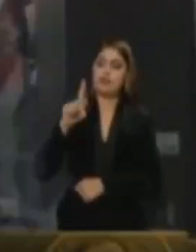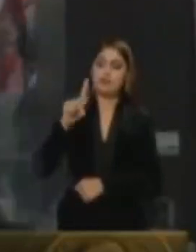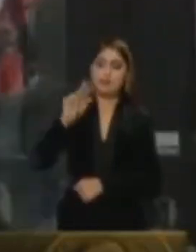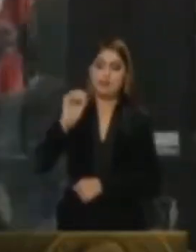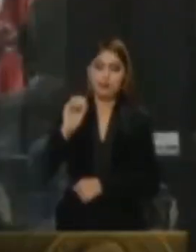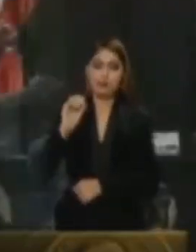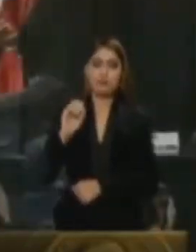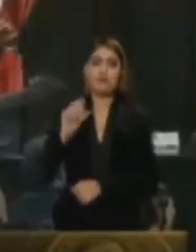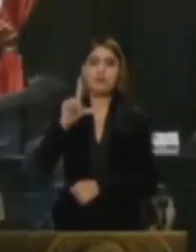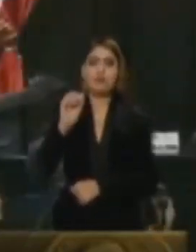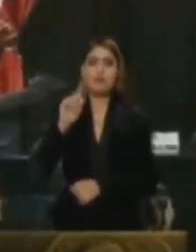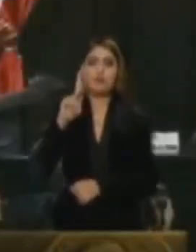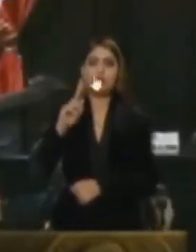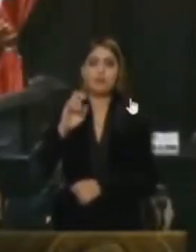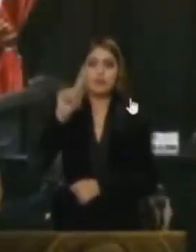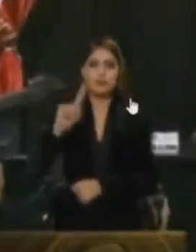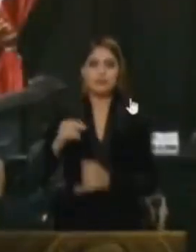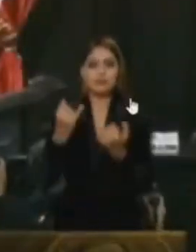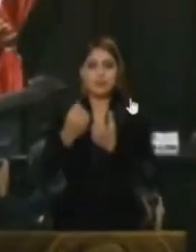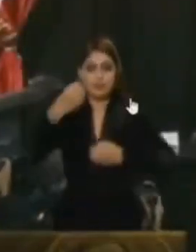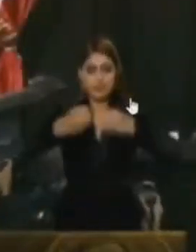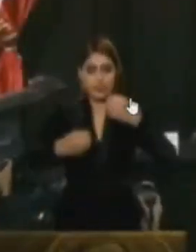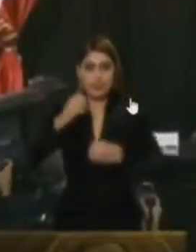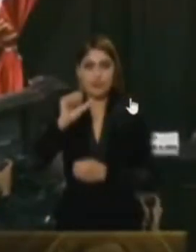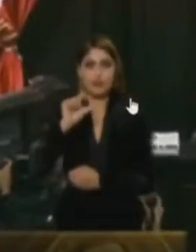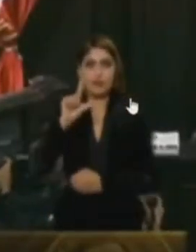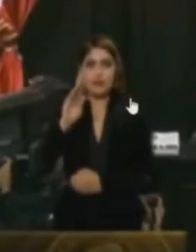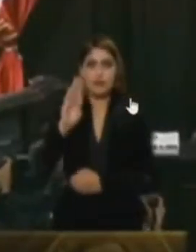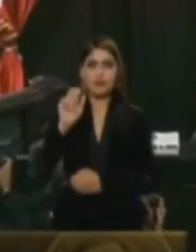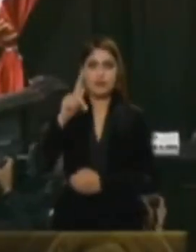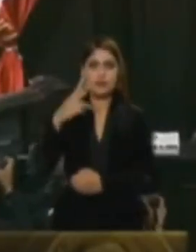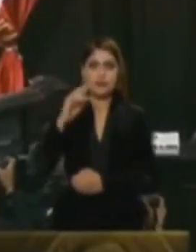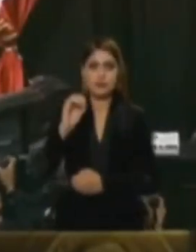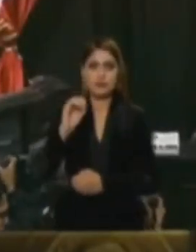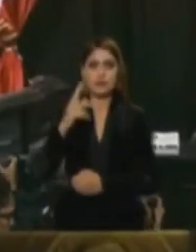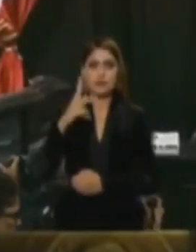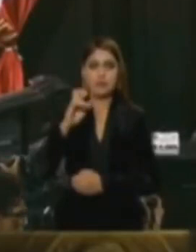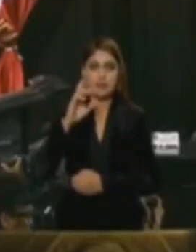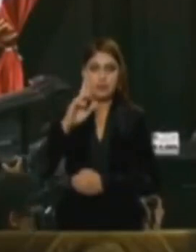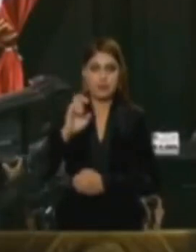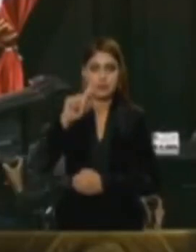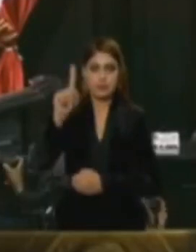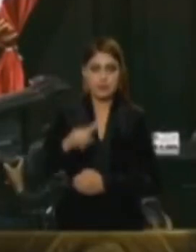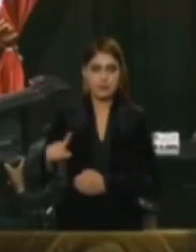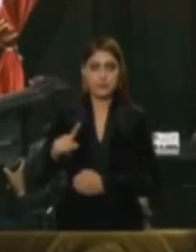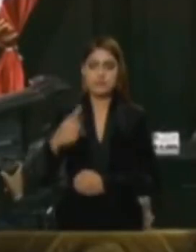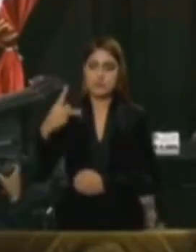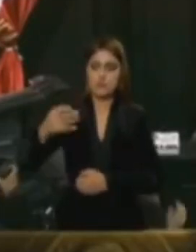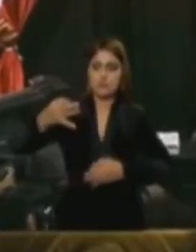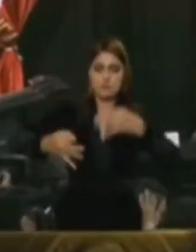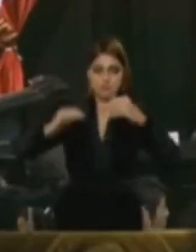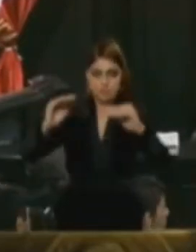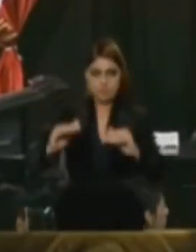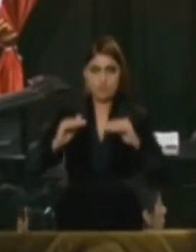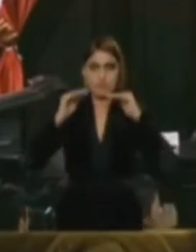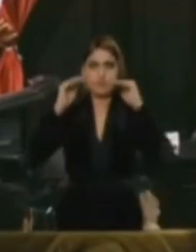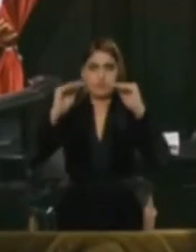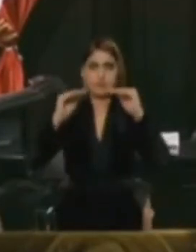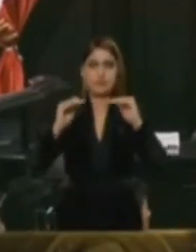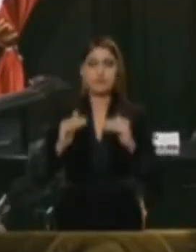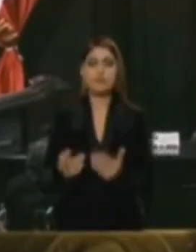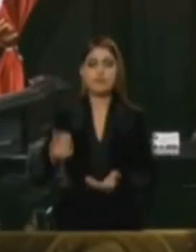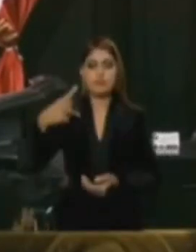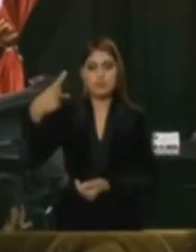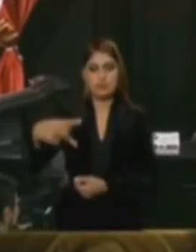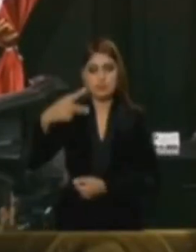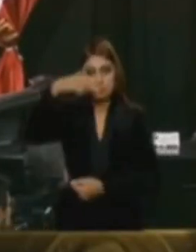Hernández, al ministro Alberto Pérez Dayán, de la Suprema Corte de Justicia de la